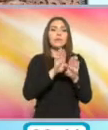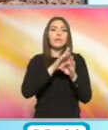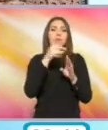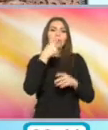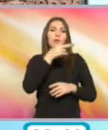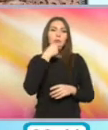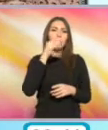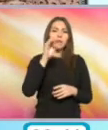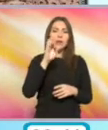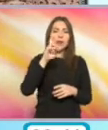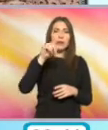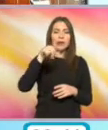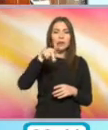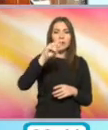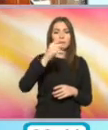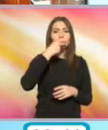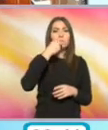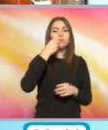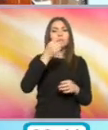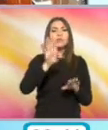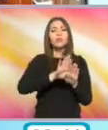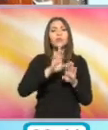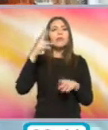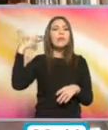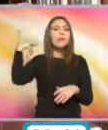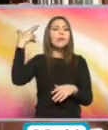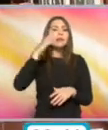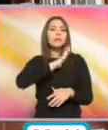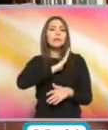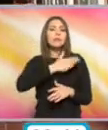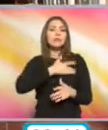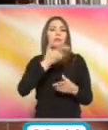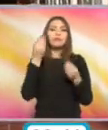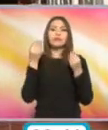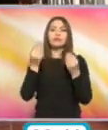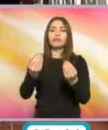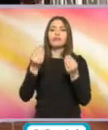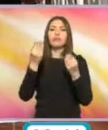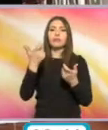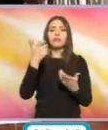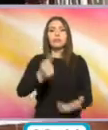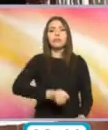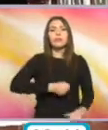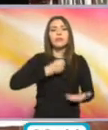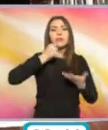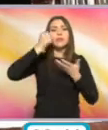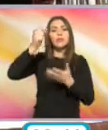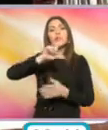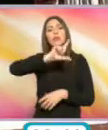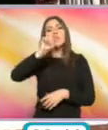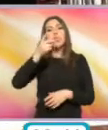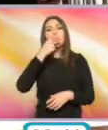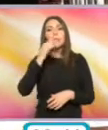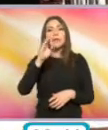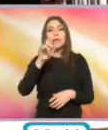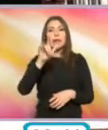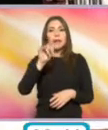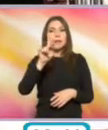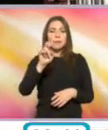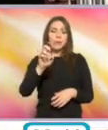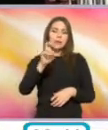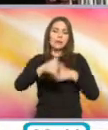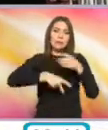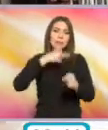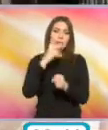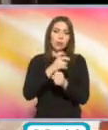un montonal de dinero a los reyes españoles. Incluso Felipe II le puso la muy noble y muy leal ciudad de Zacatecas. Y claro,